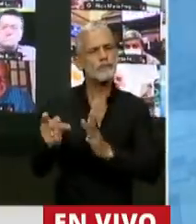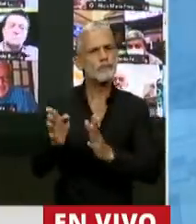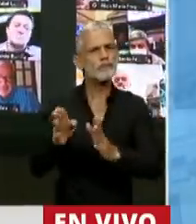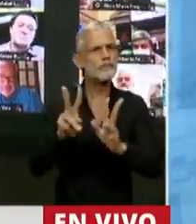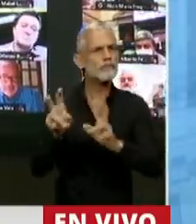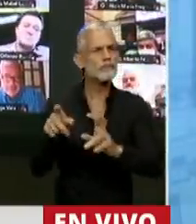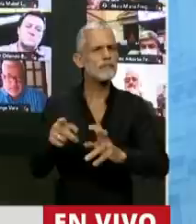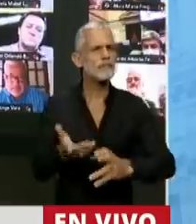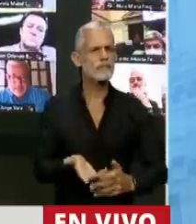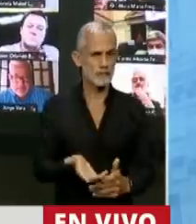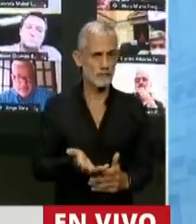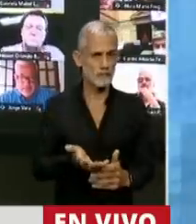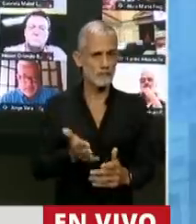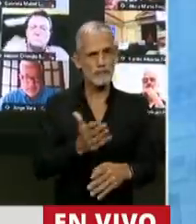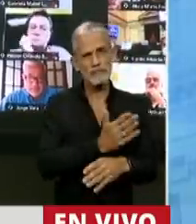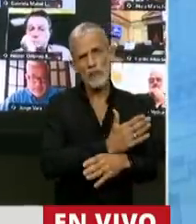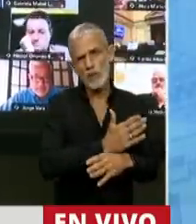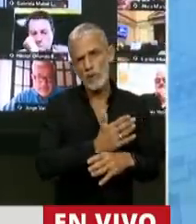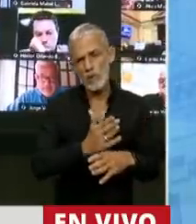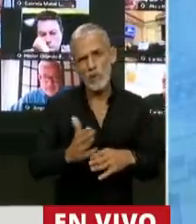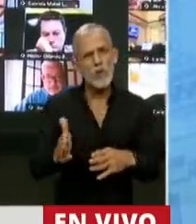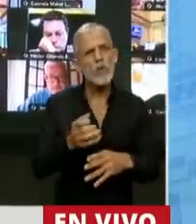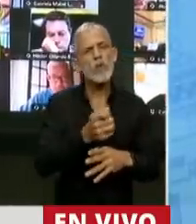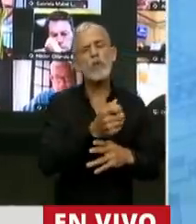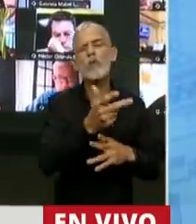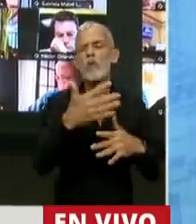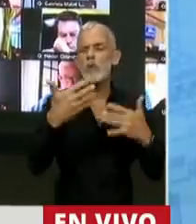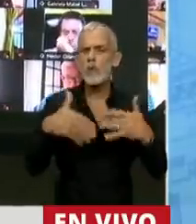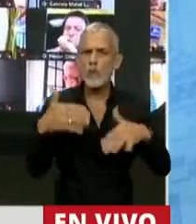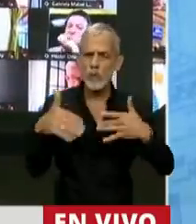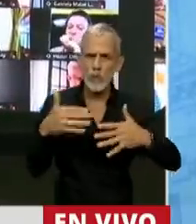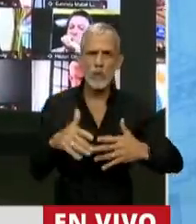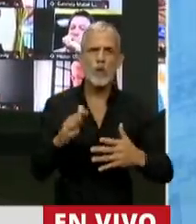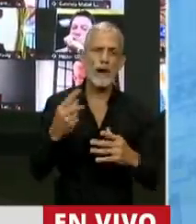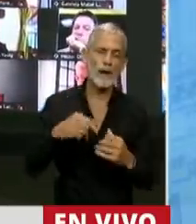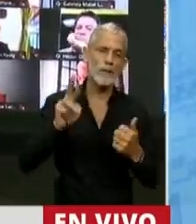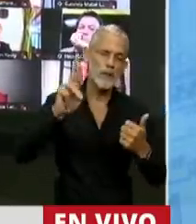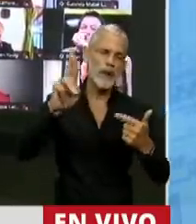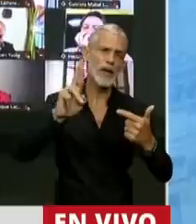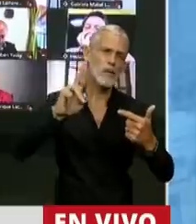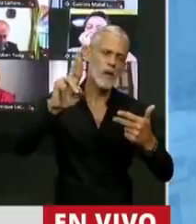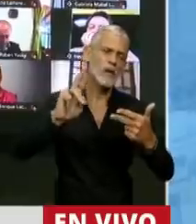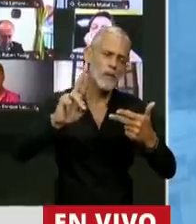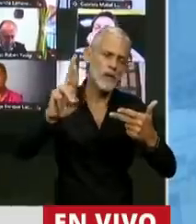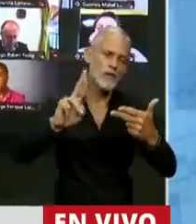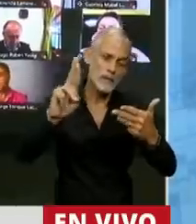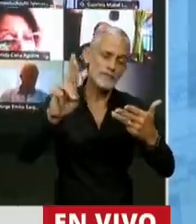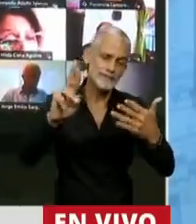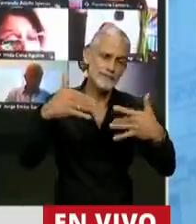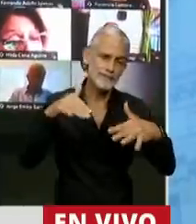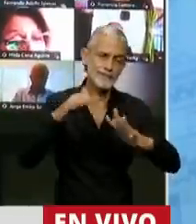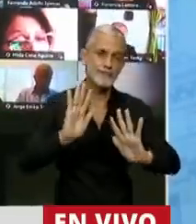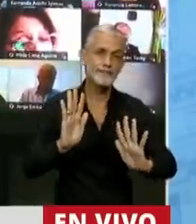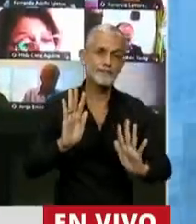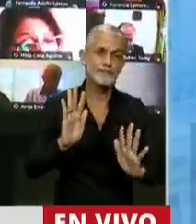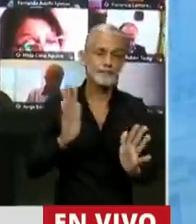lado, luego de la cantidad de cuestiones de privilegio que hubo, quizás sea